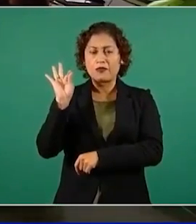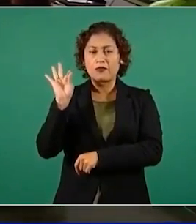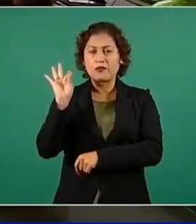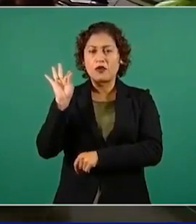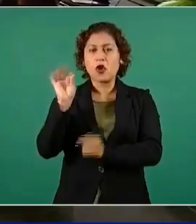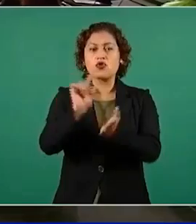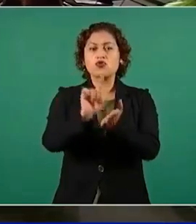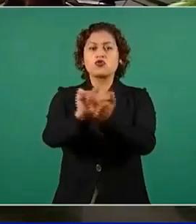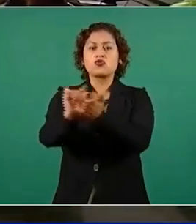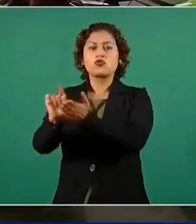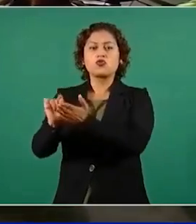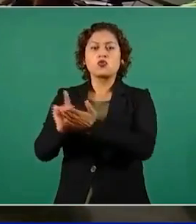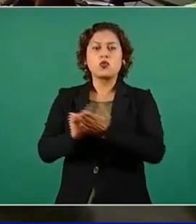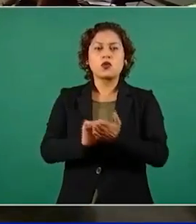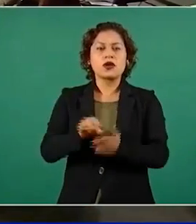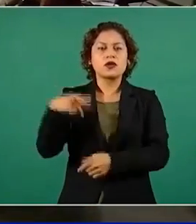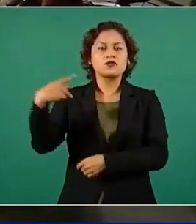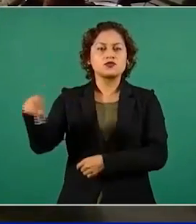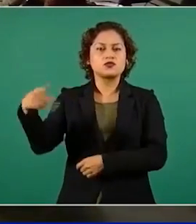magistrado,